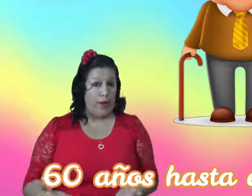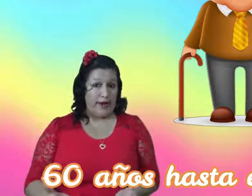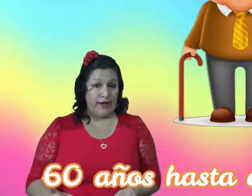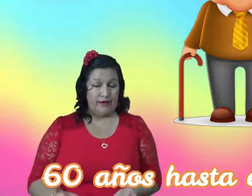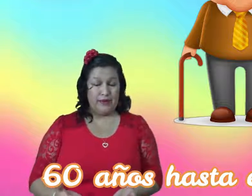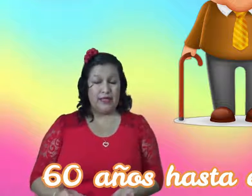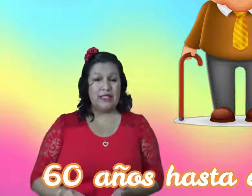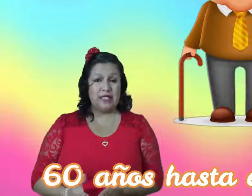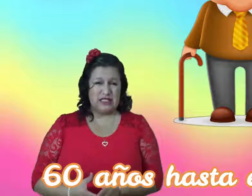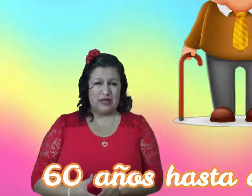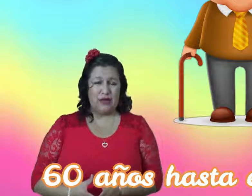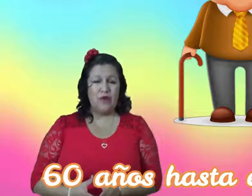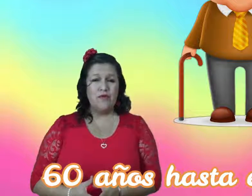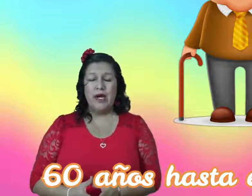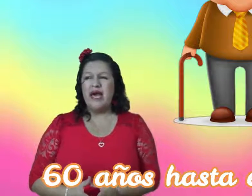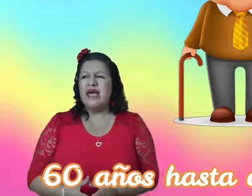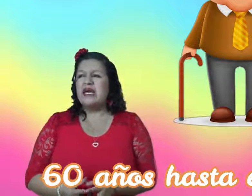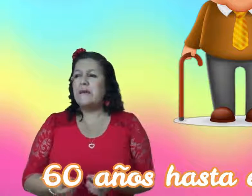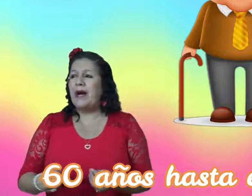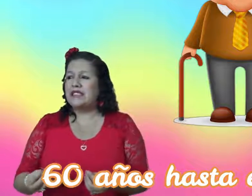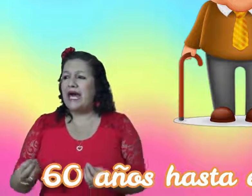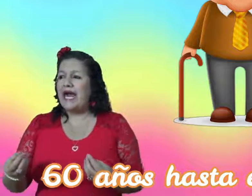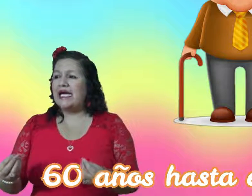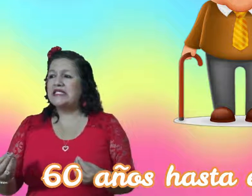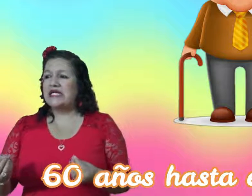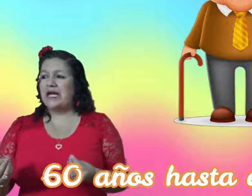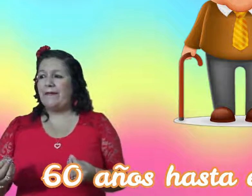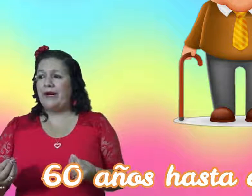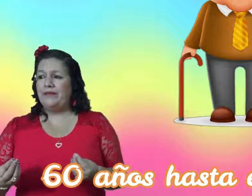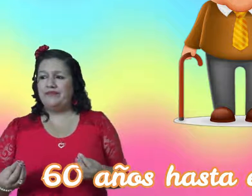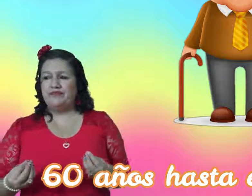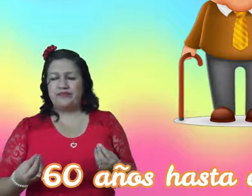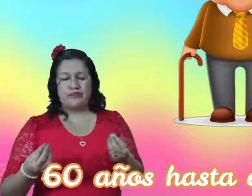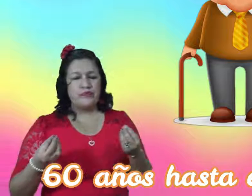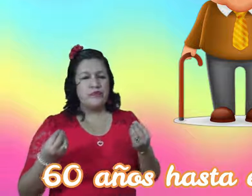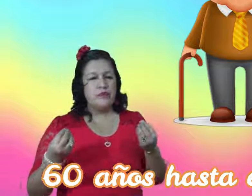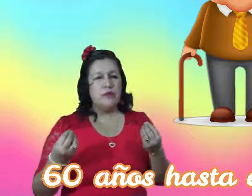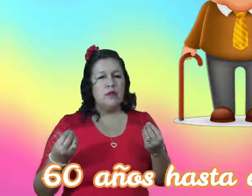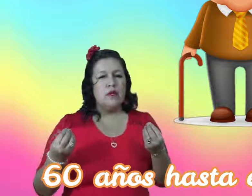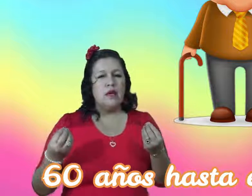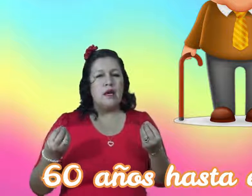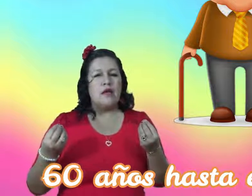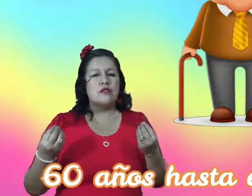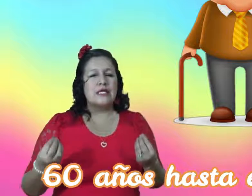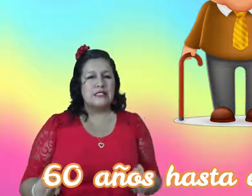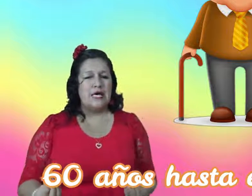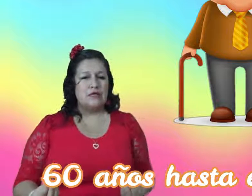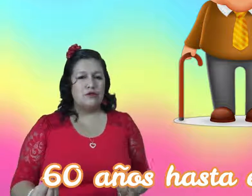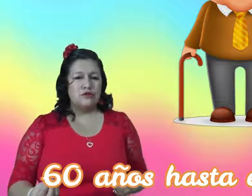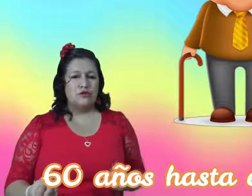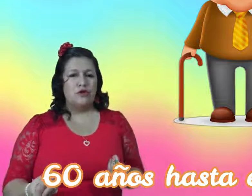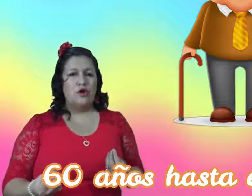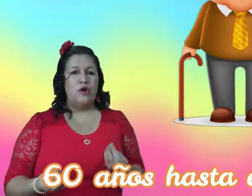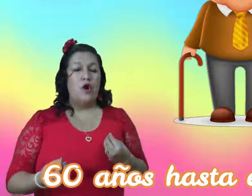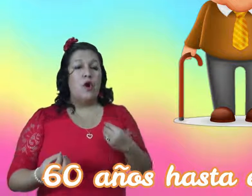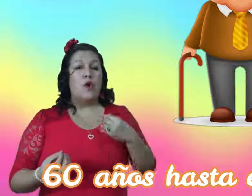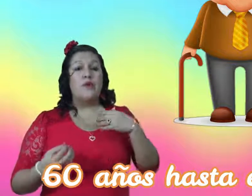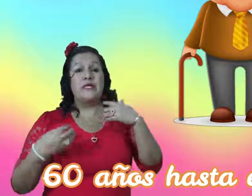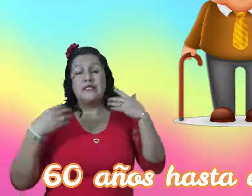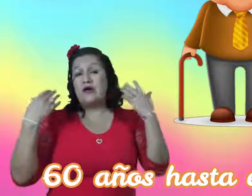mueren. Qué triste, ¿no? ¿Qué pasa? En esta etapa los ancianos